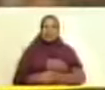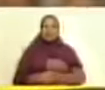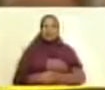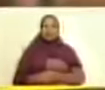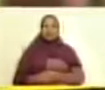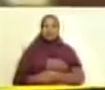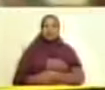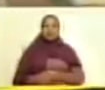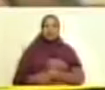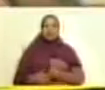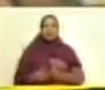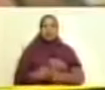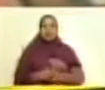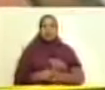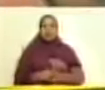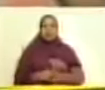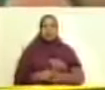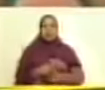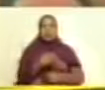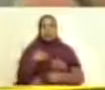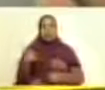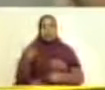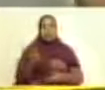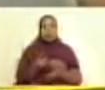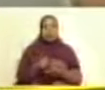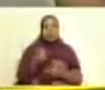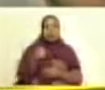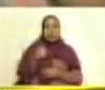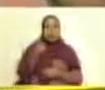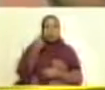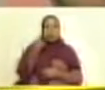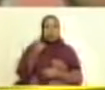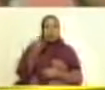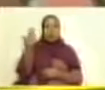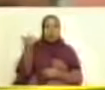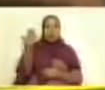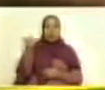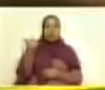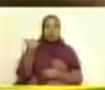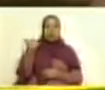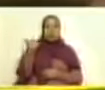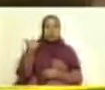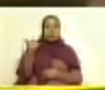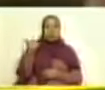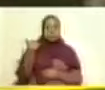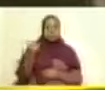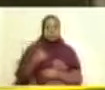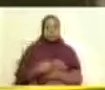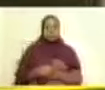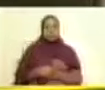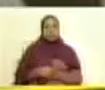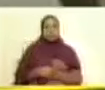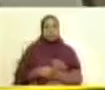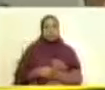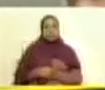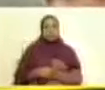La mayoría de los que me antecedieron profesor universitario estableció